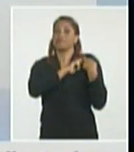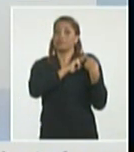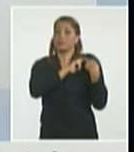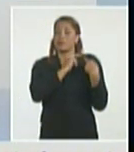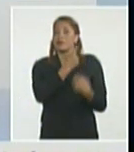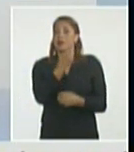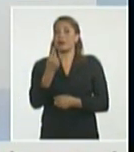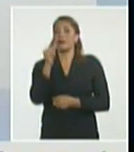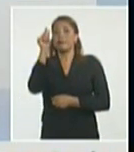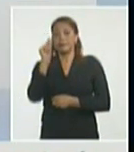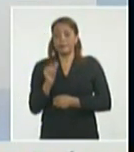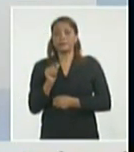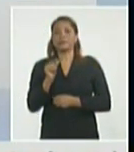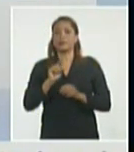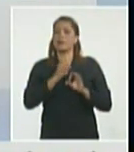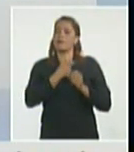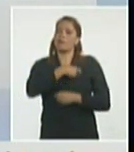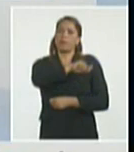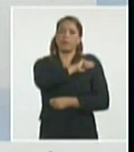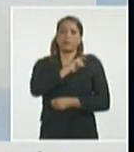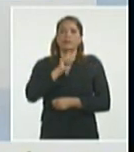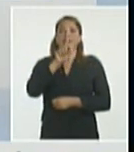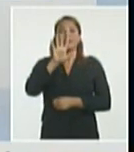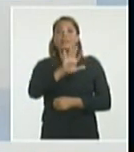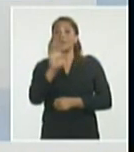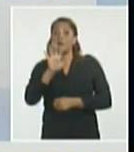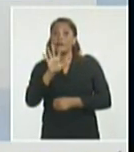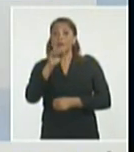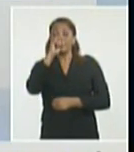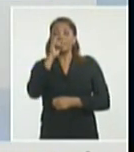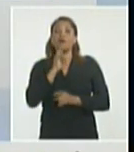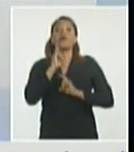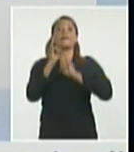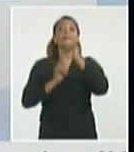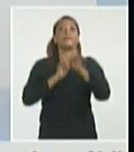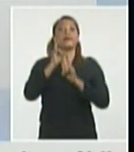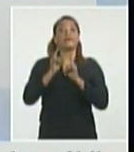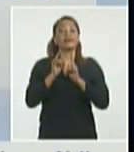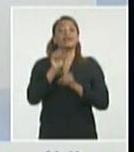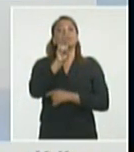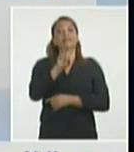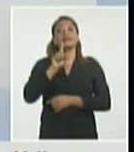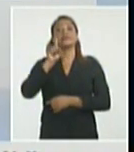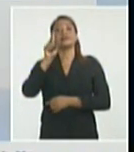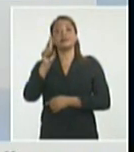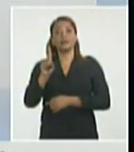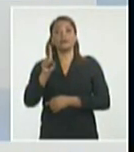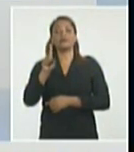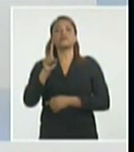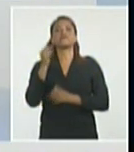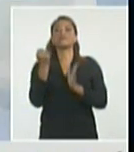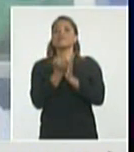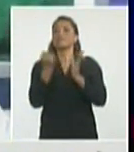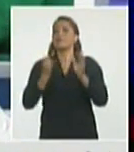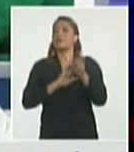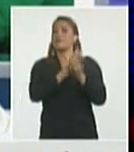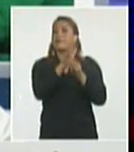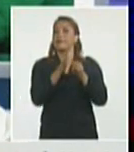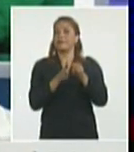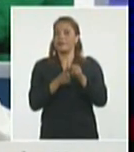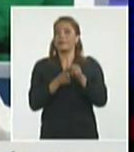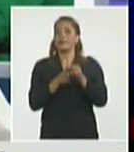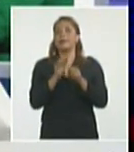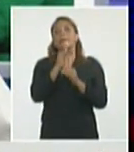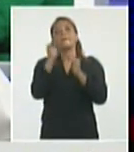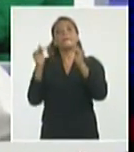autorresponsable de toda la población, 55 lactantes y 31 pacientes diagnosticados ayer con